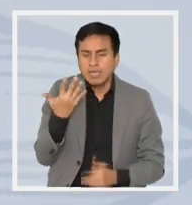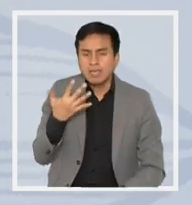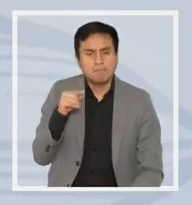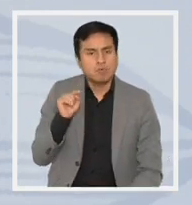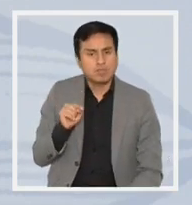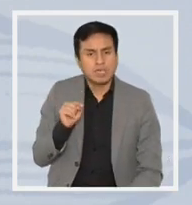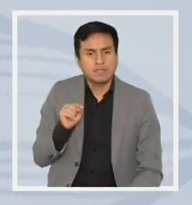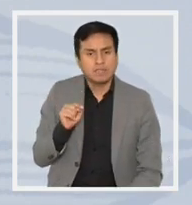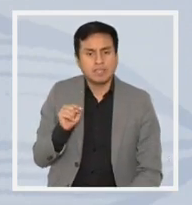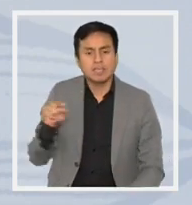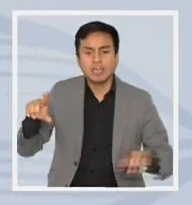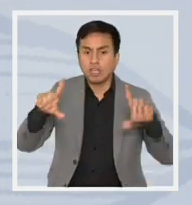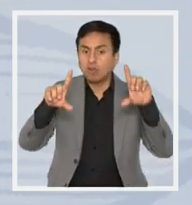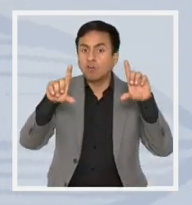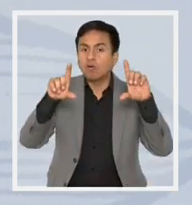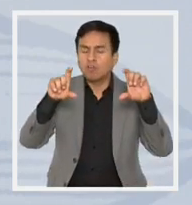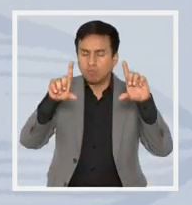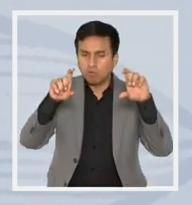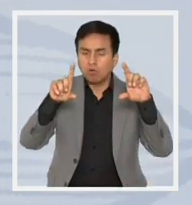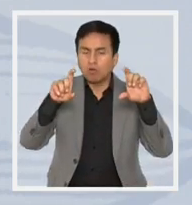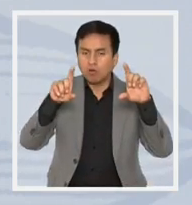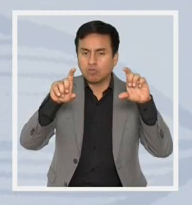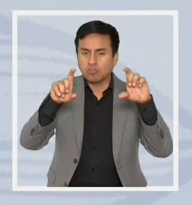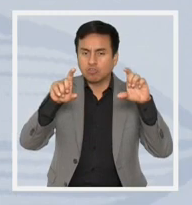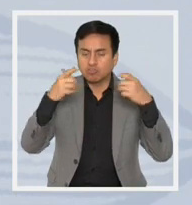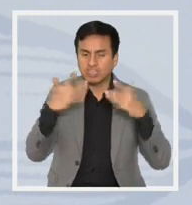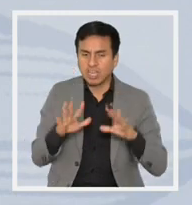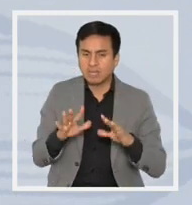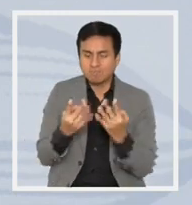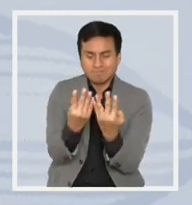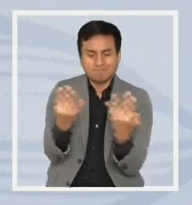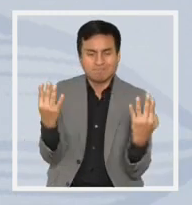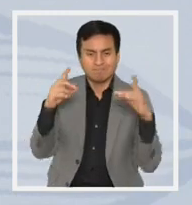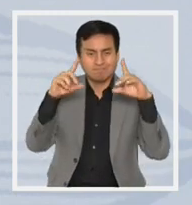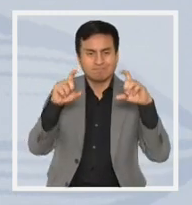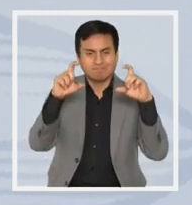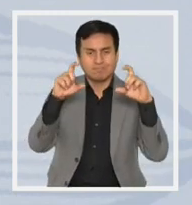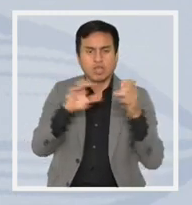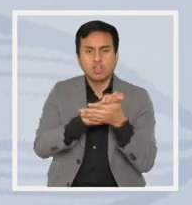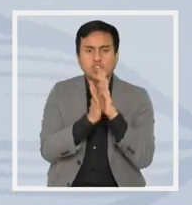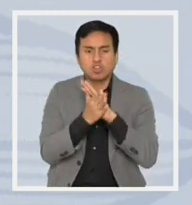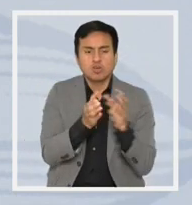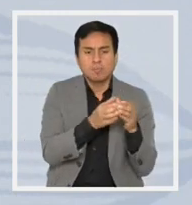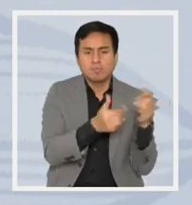importante la foto que sucedió recientemente de